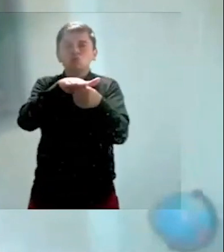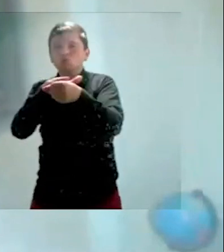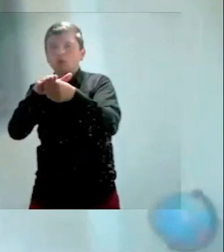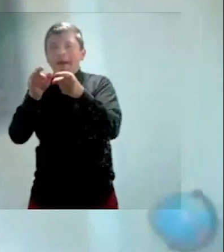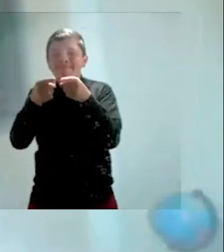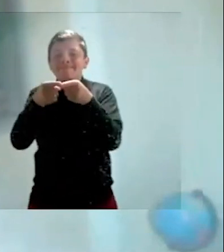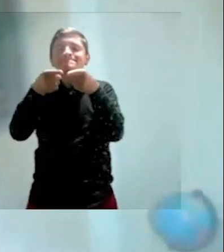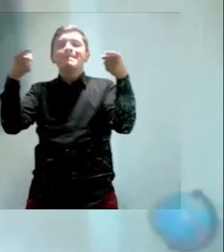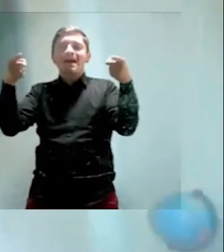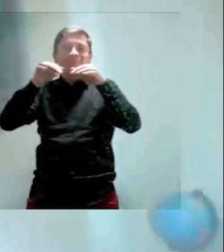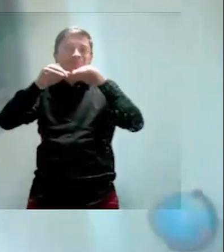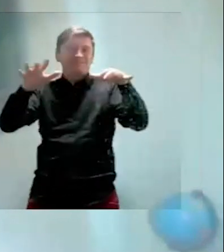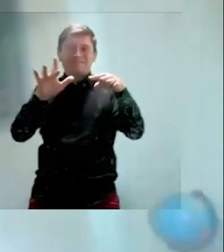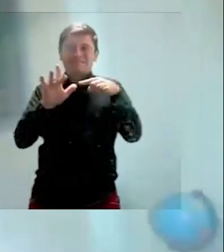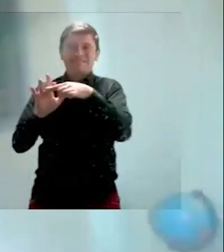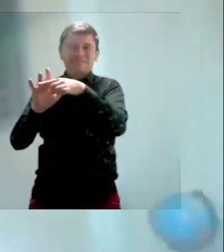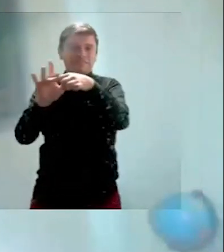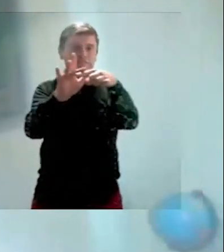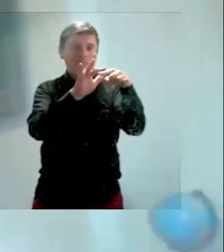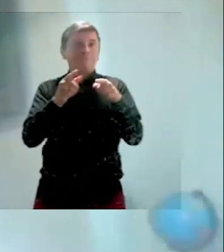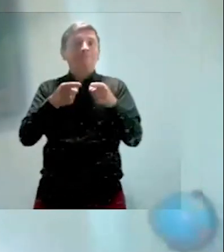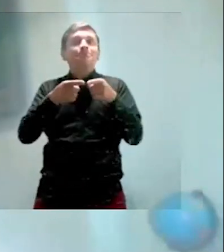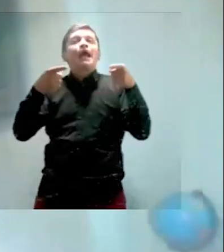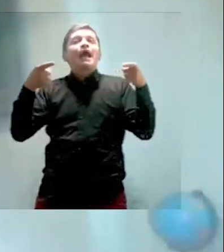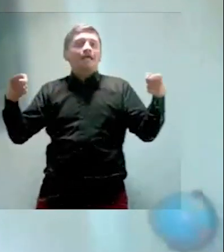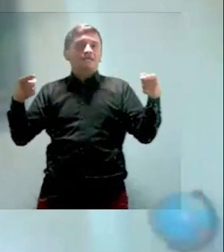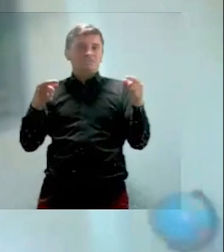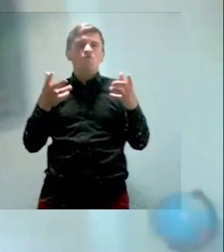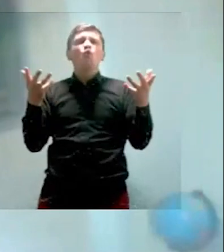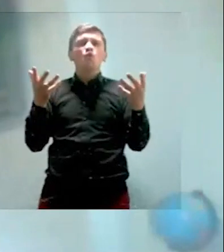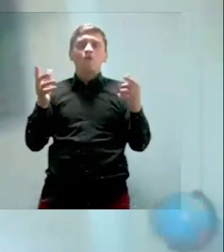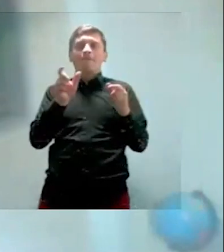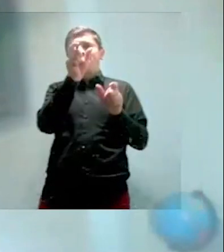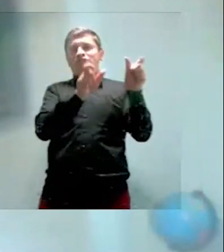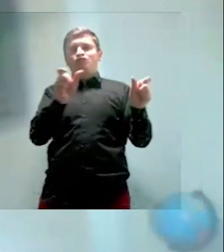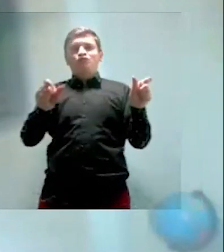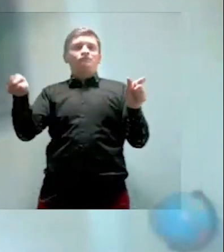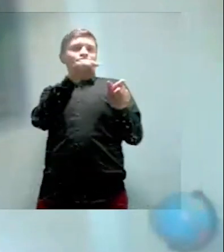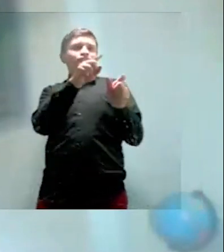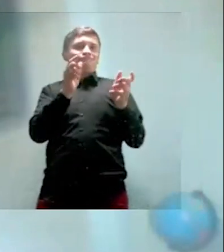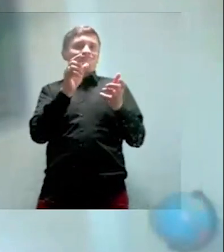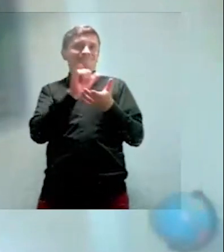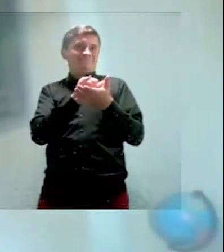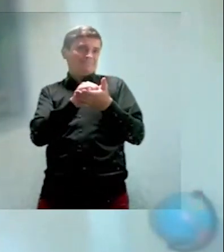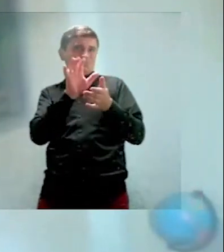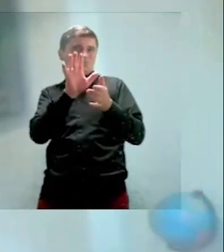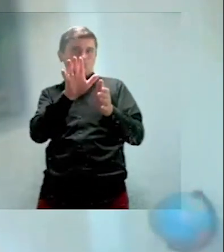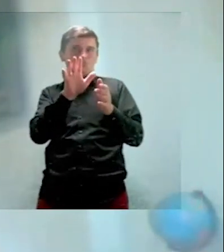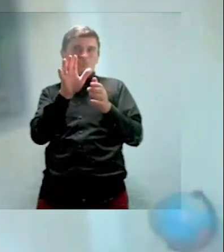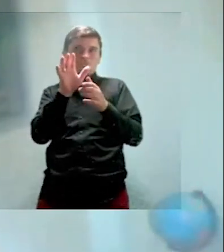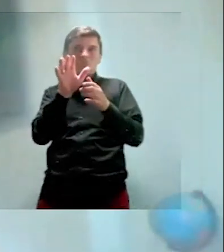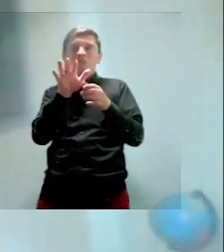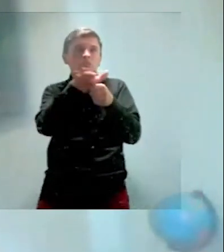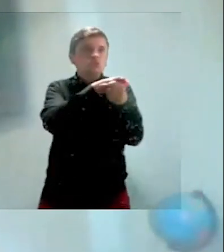efectos intercomunis que la Corte los ha llamado amplificadores, dispositivos amplificadores de la tutela, precisamente porque